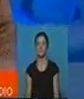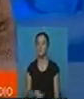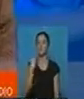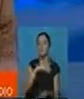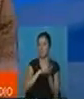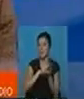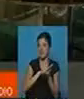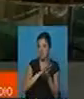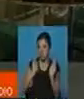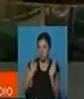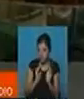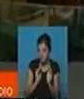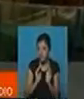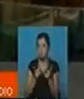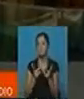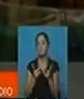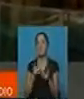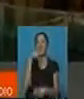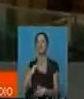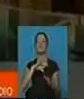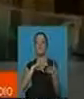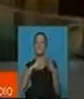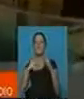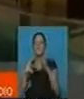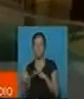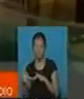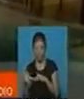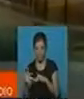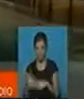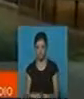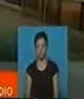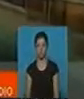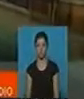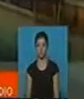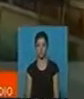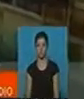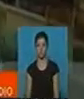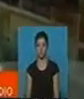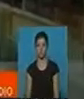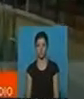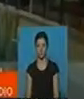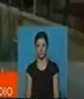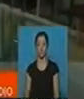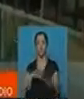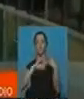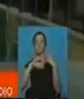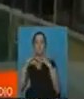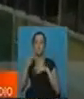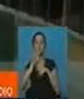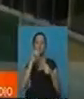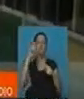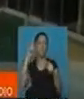básicos, esta ha sido una defensa convencional y tradicional que hace al corazón de los Estados Unidos, por lo menos